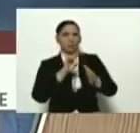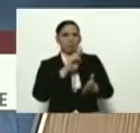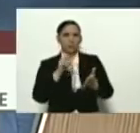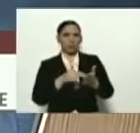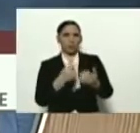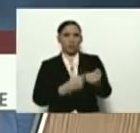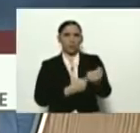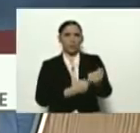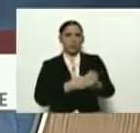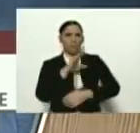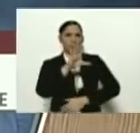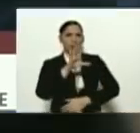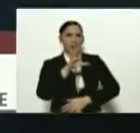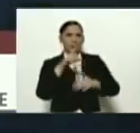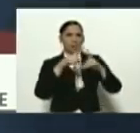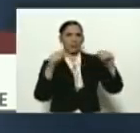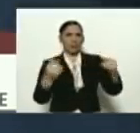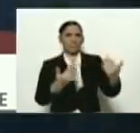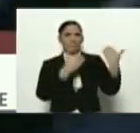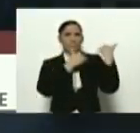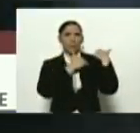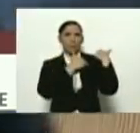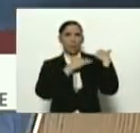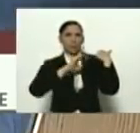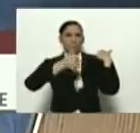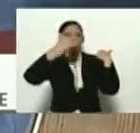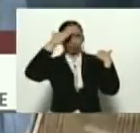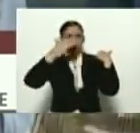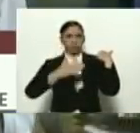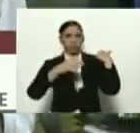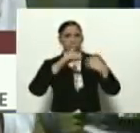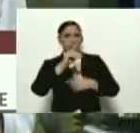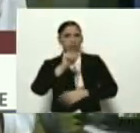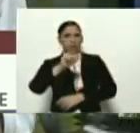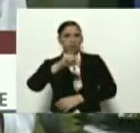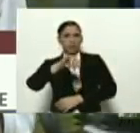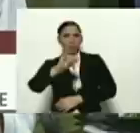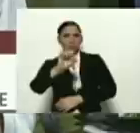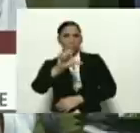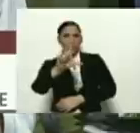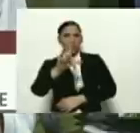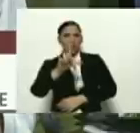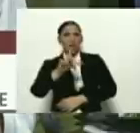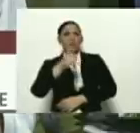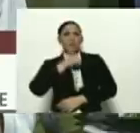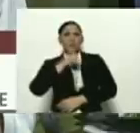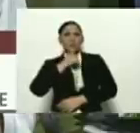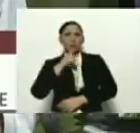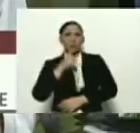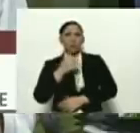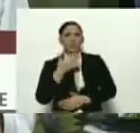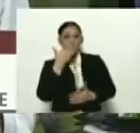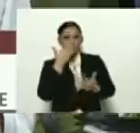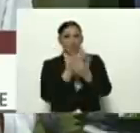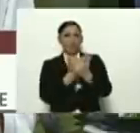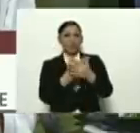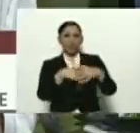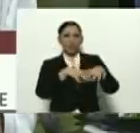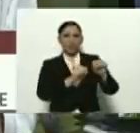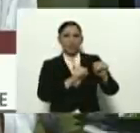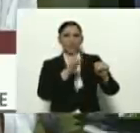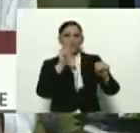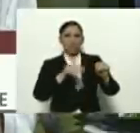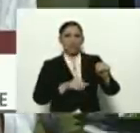de Nicaragua, presidido por el comandante Daniel Ortega Saavedra, en su heroica resistencia frente a la injerencia y